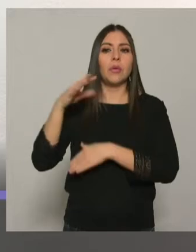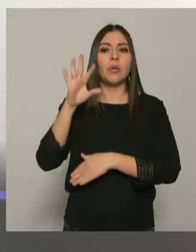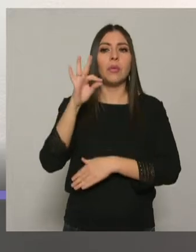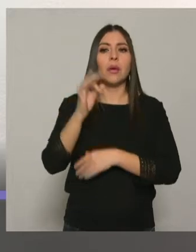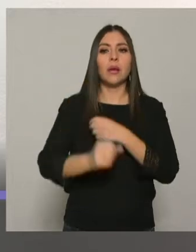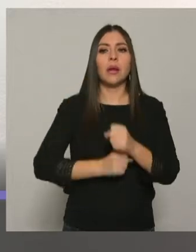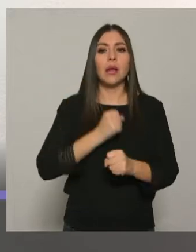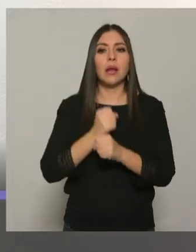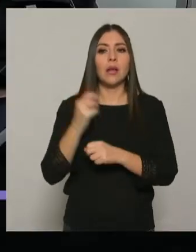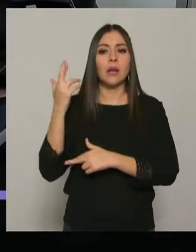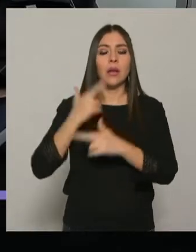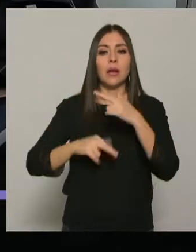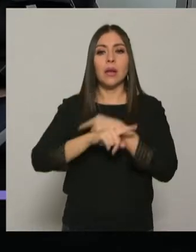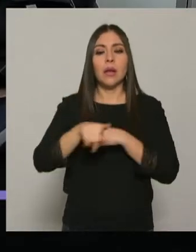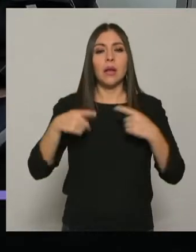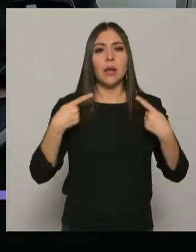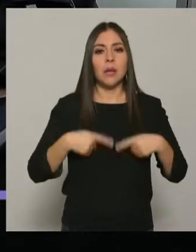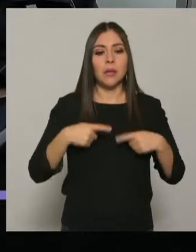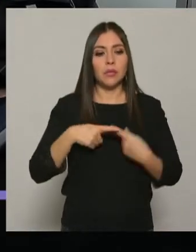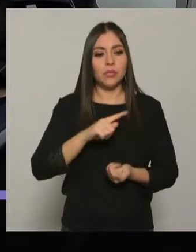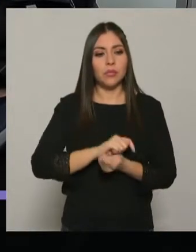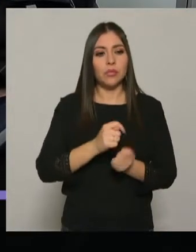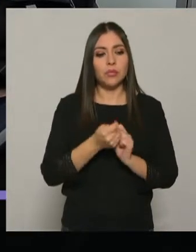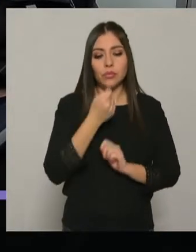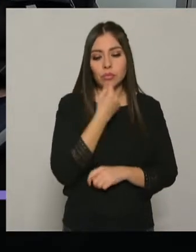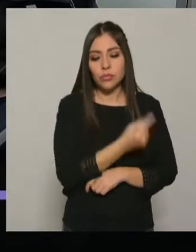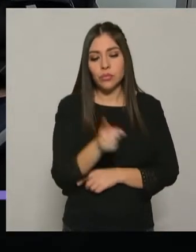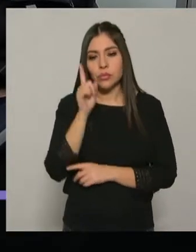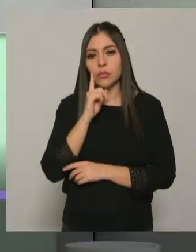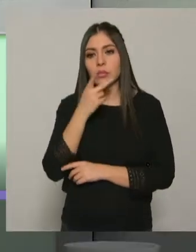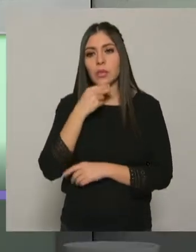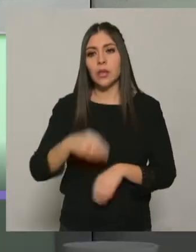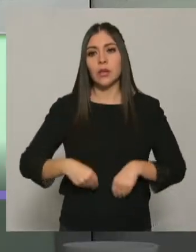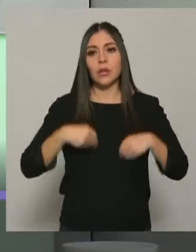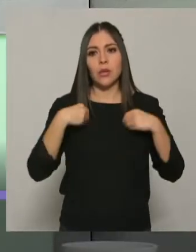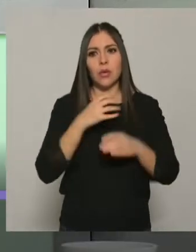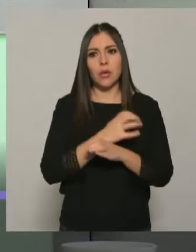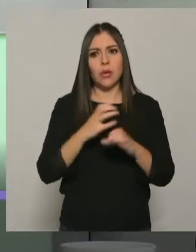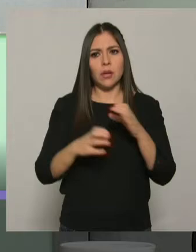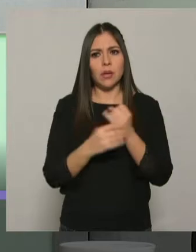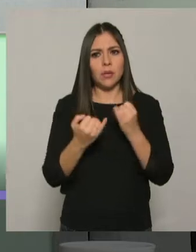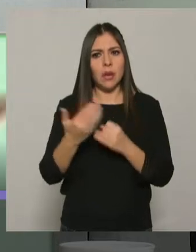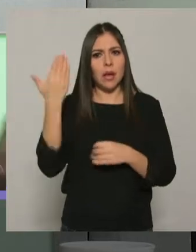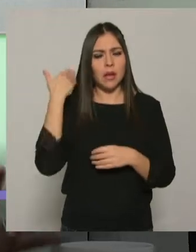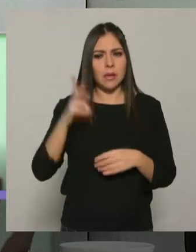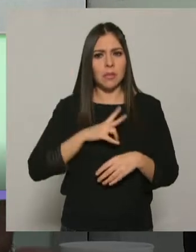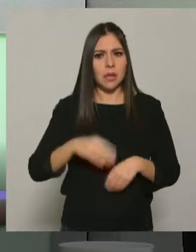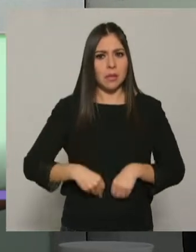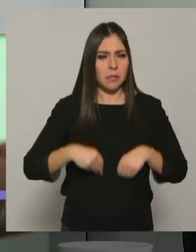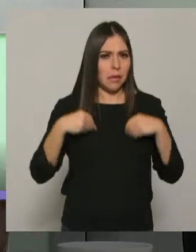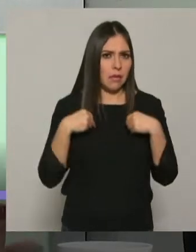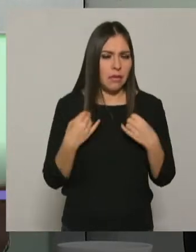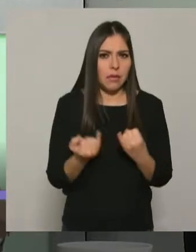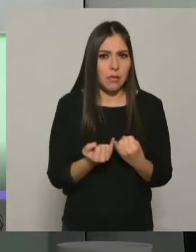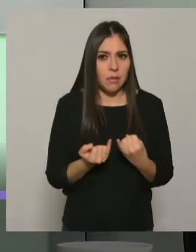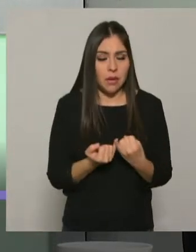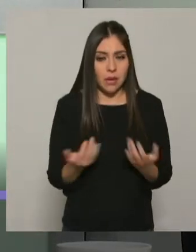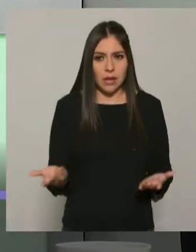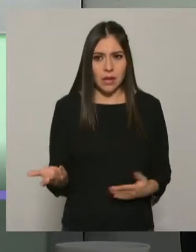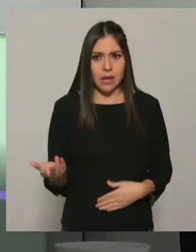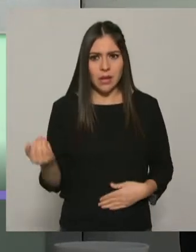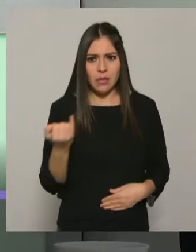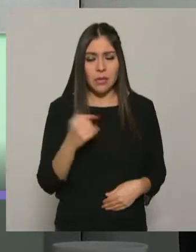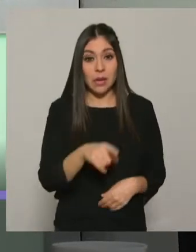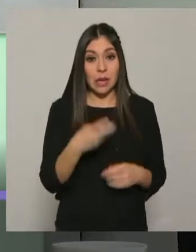y hacer que personas trans infantiles, niñas y niños, vivan las cosas que tuve que vivir yo. Eso no es humanidad, eso no es humanismo, eso